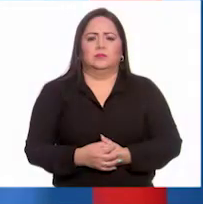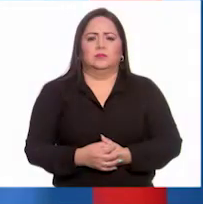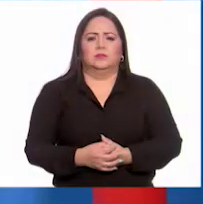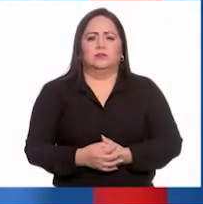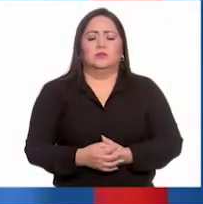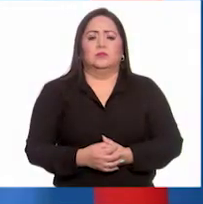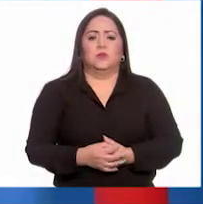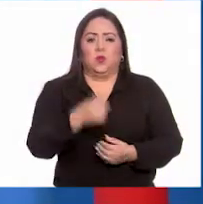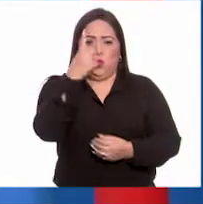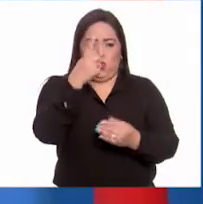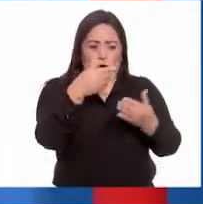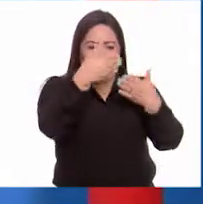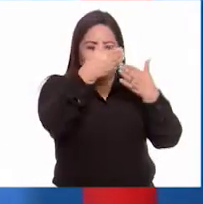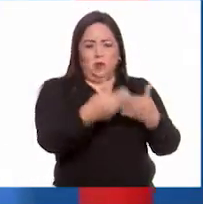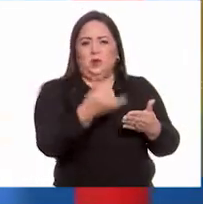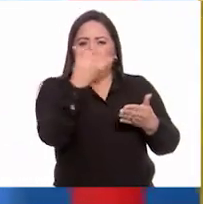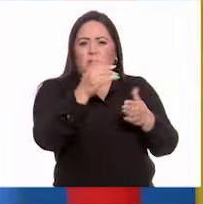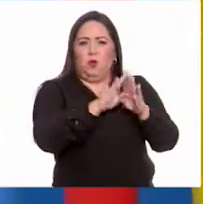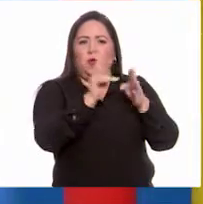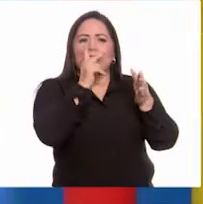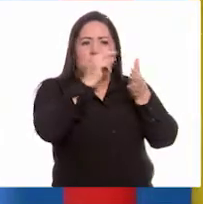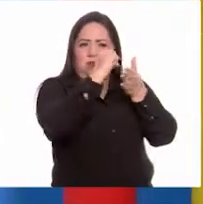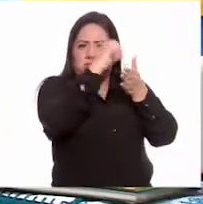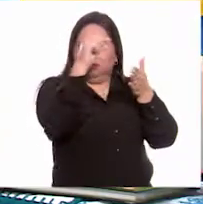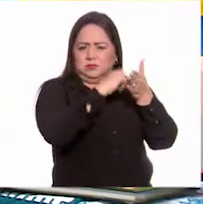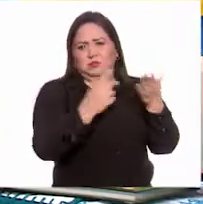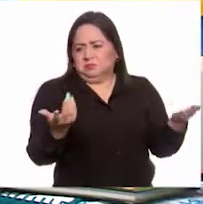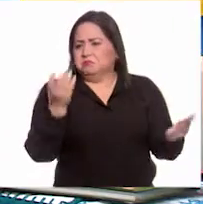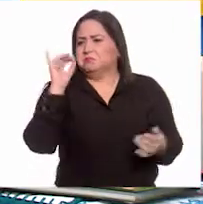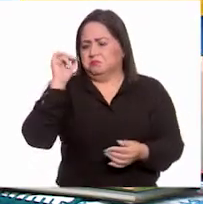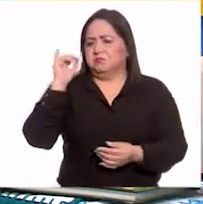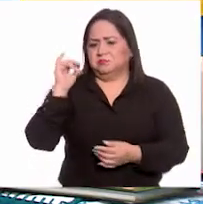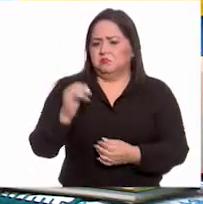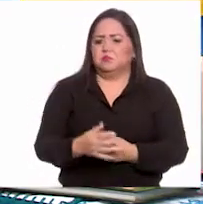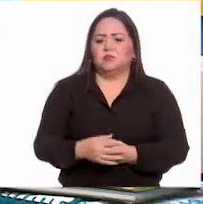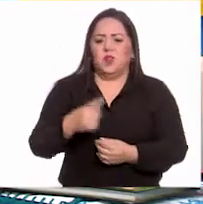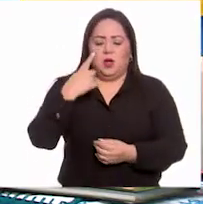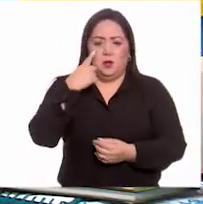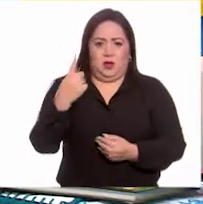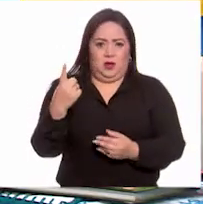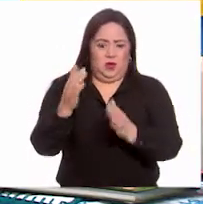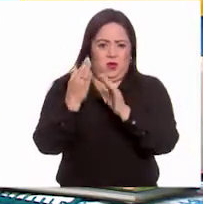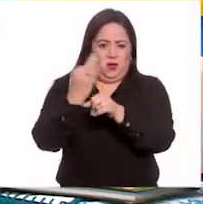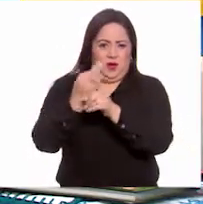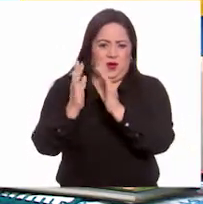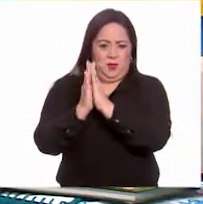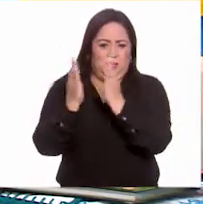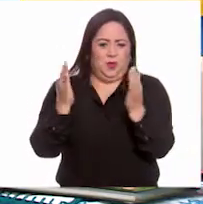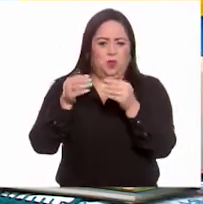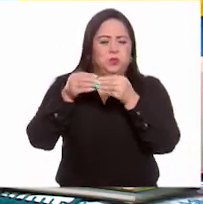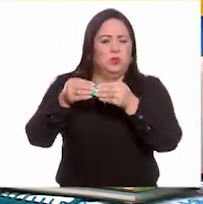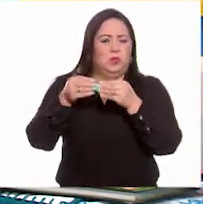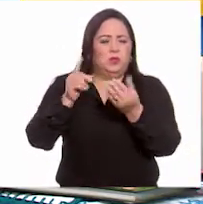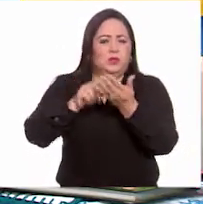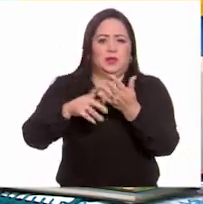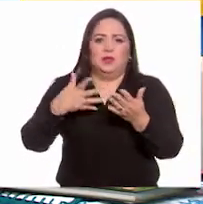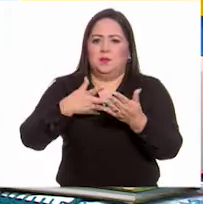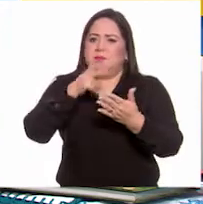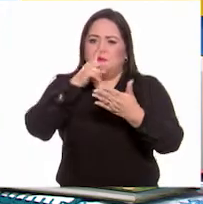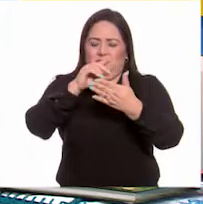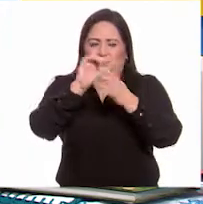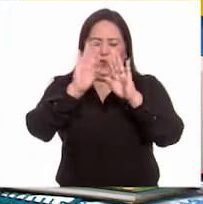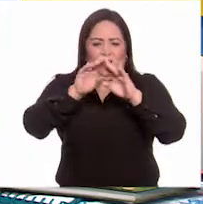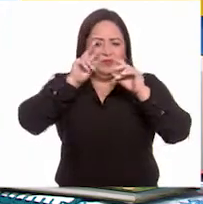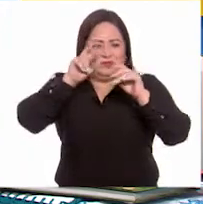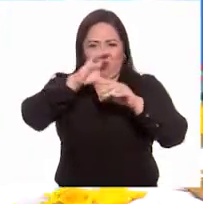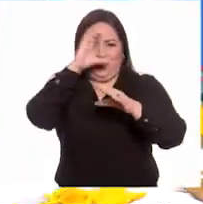¿Una portada y una presentación? Claro que sí. Aquí vemos en este cartonero, tiene su portada,